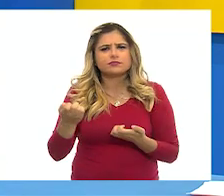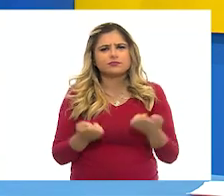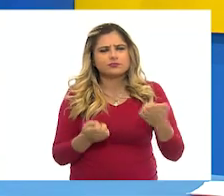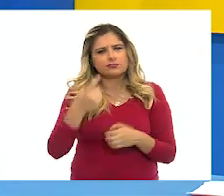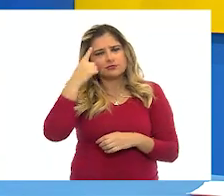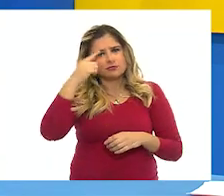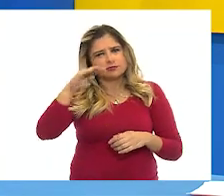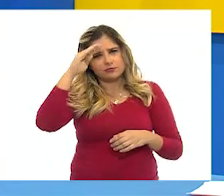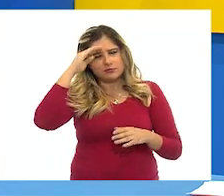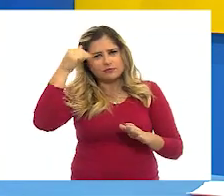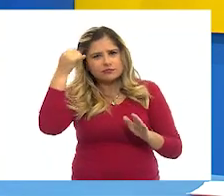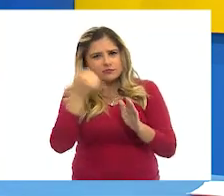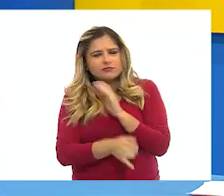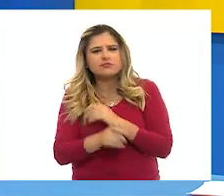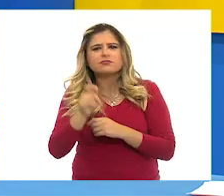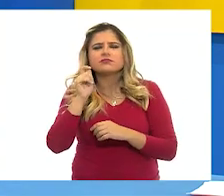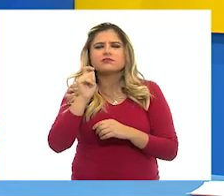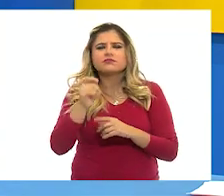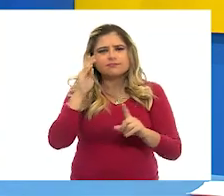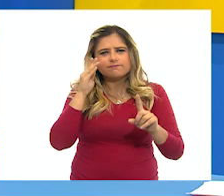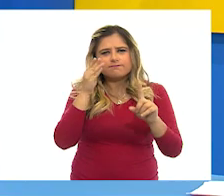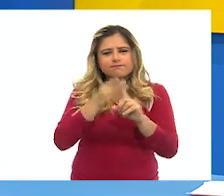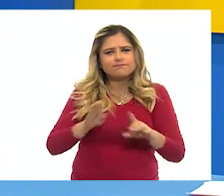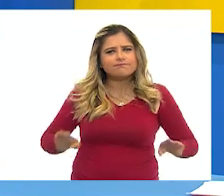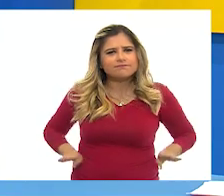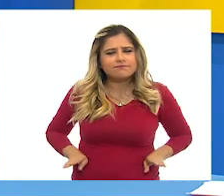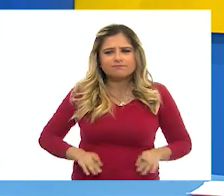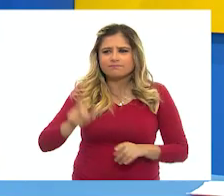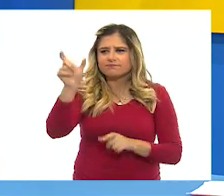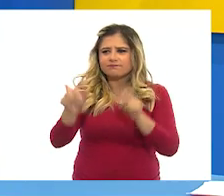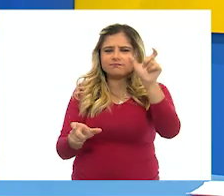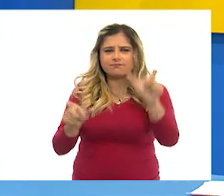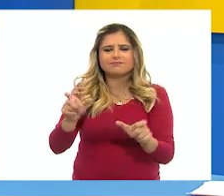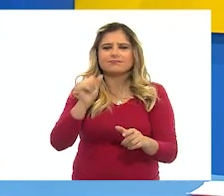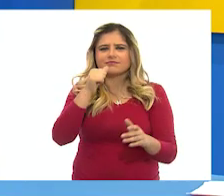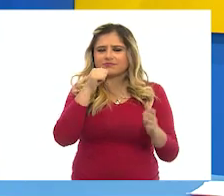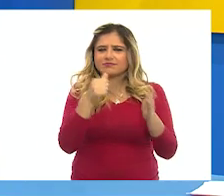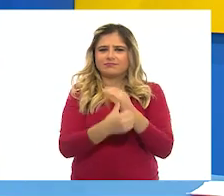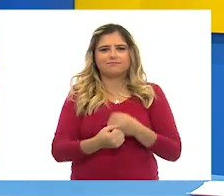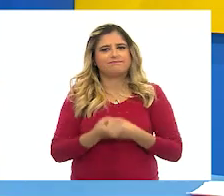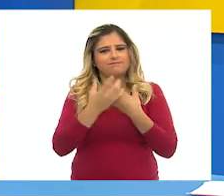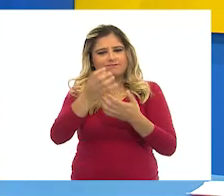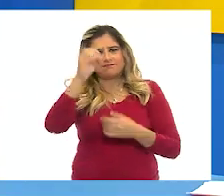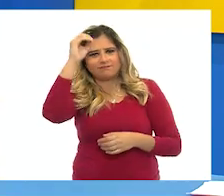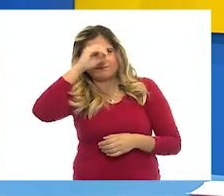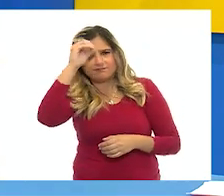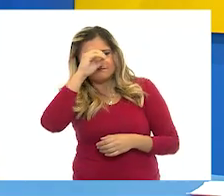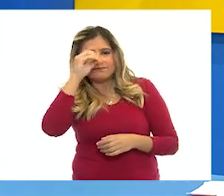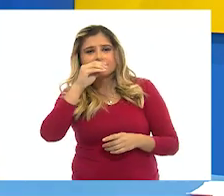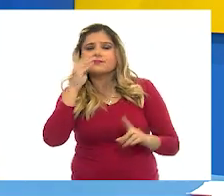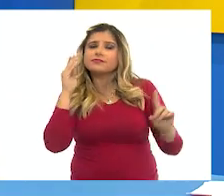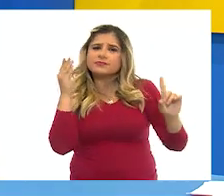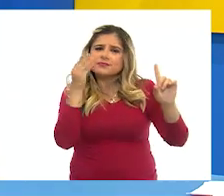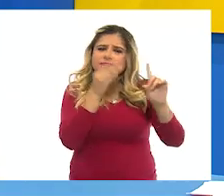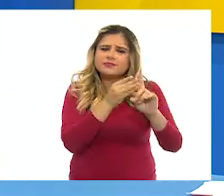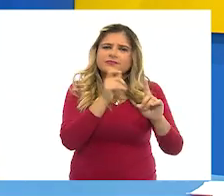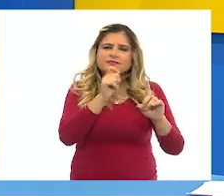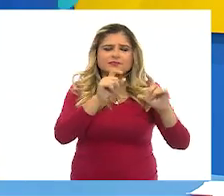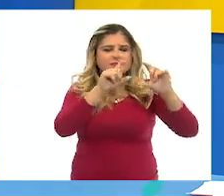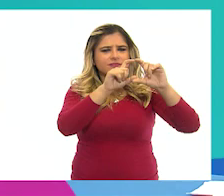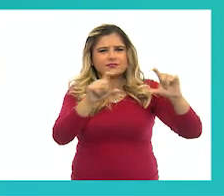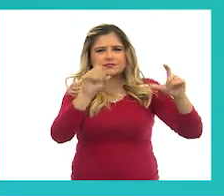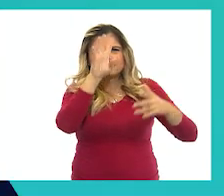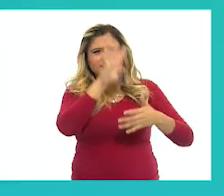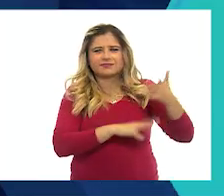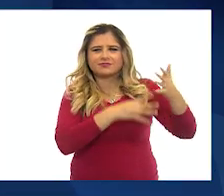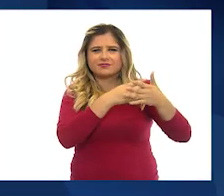de reflexión sobre las principales características de las cartas de opinión. En particular, a las marcadas en la tabla